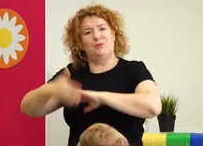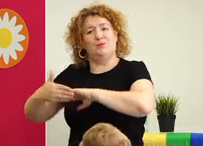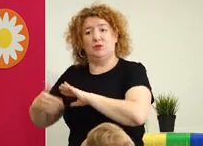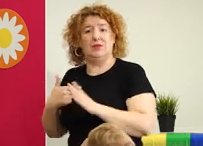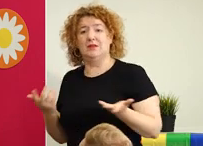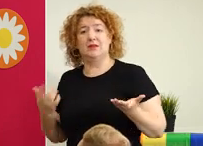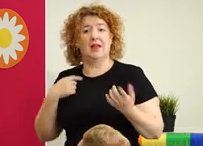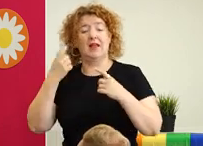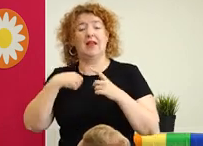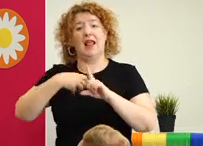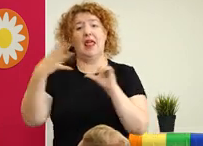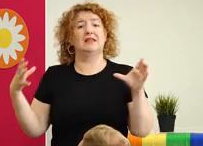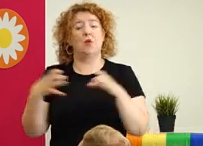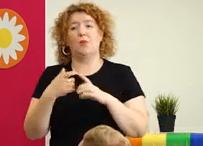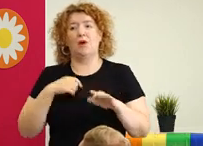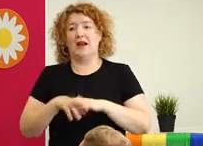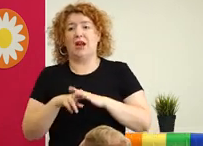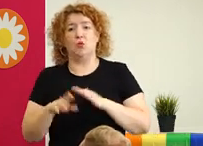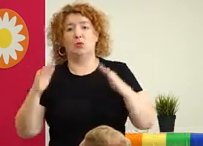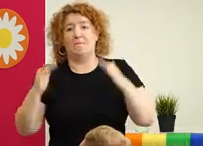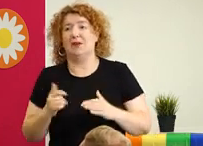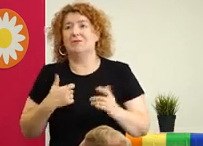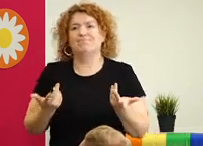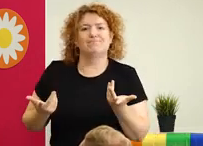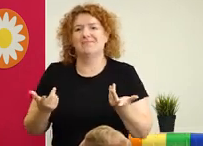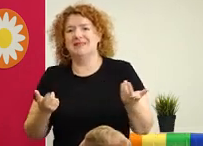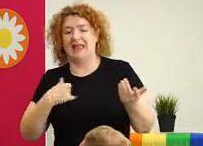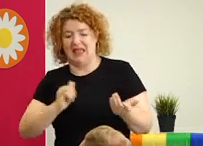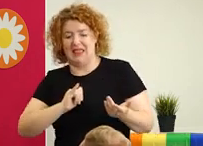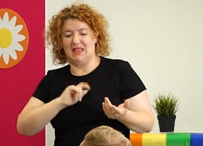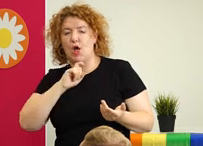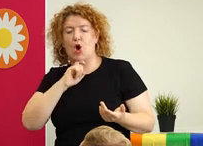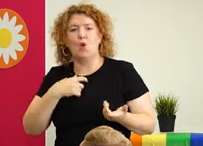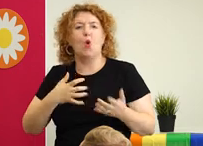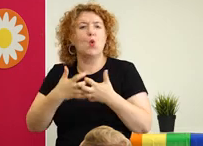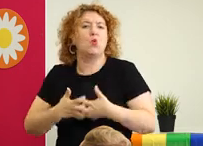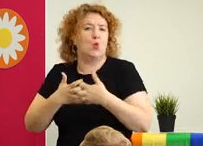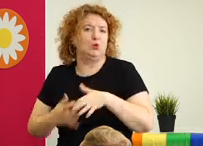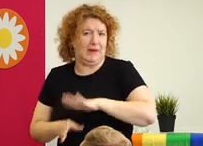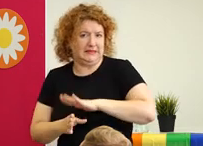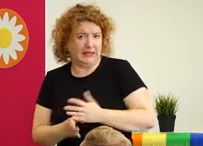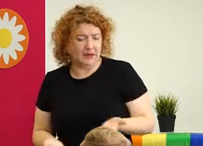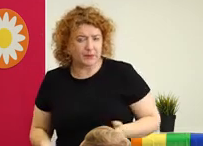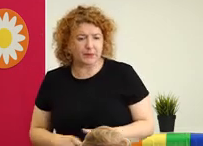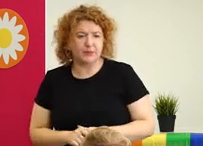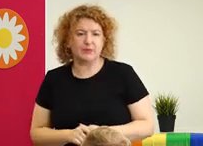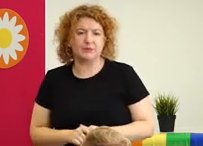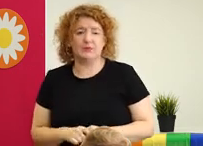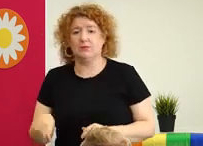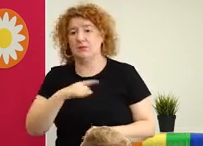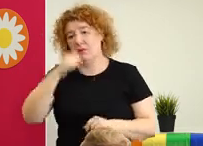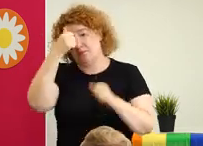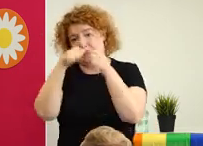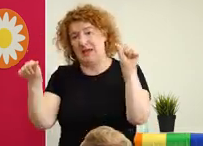recursos para las personas LGTB a la hora de negociar sus identidades. Y segundo, esos son los prejuicios